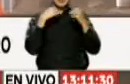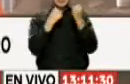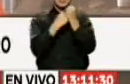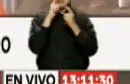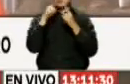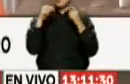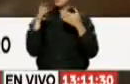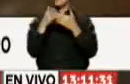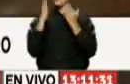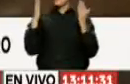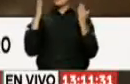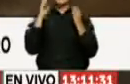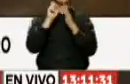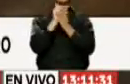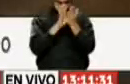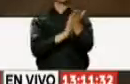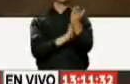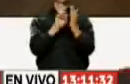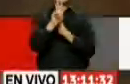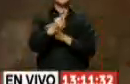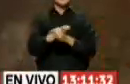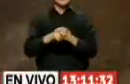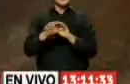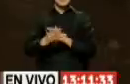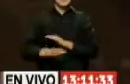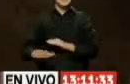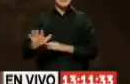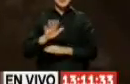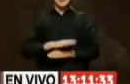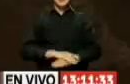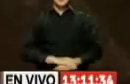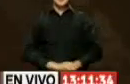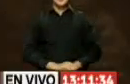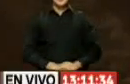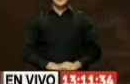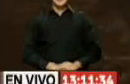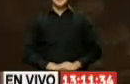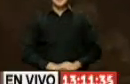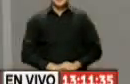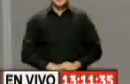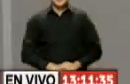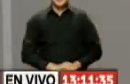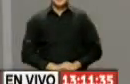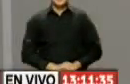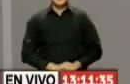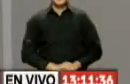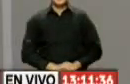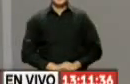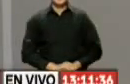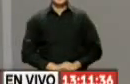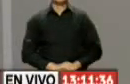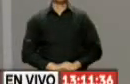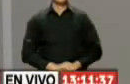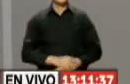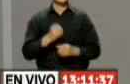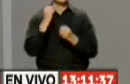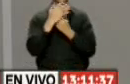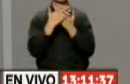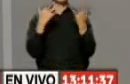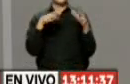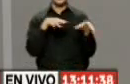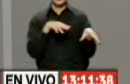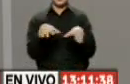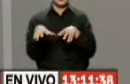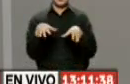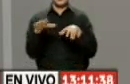contra de los proyectos mineros Río Blanco y Loma Larga. César Tacuri Vintimilla, Telediario. Revisamos más noticias. La